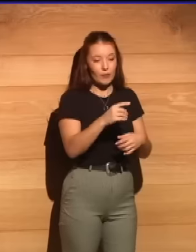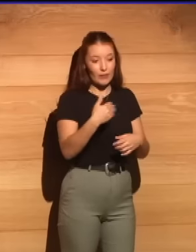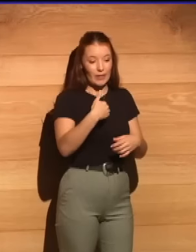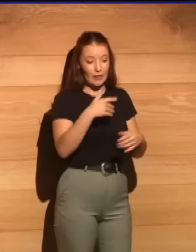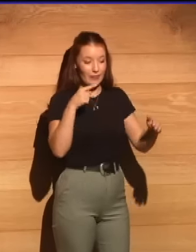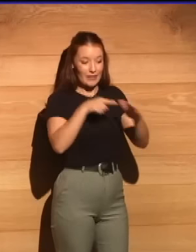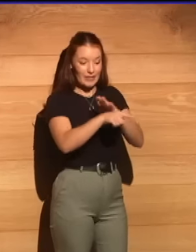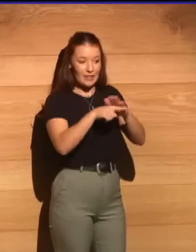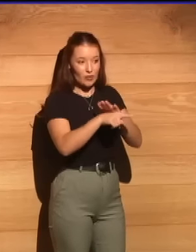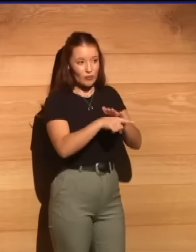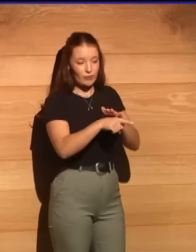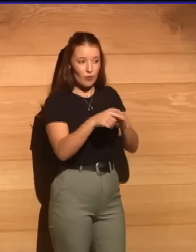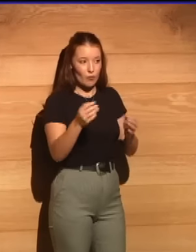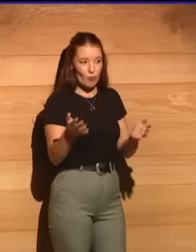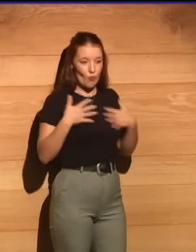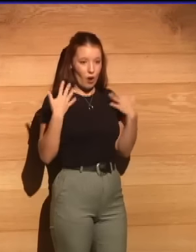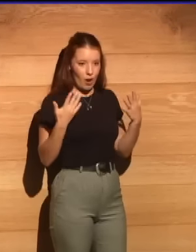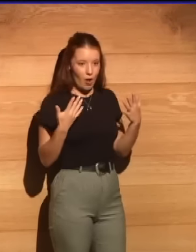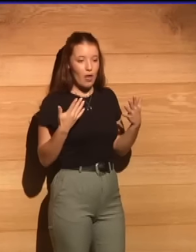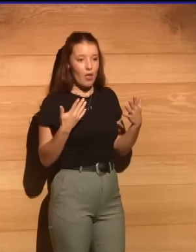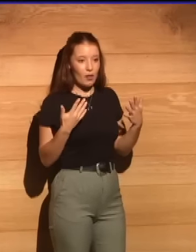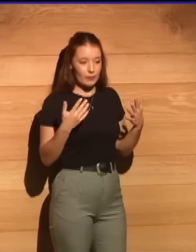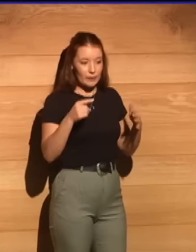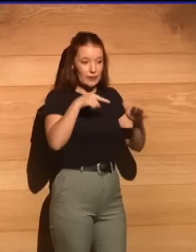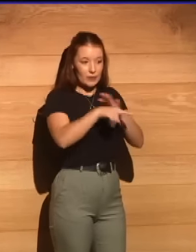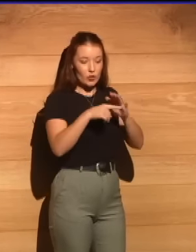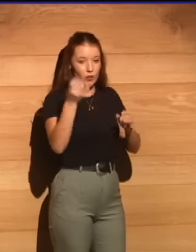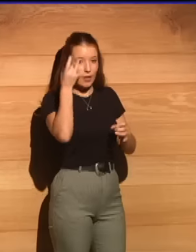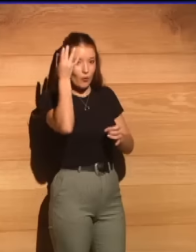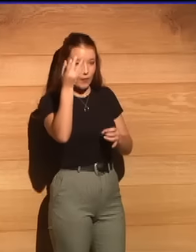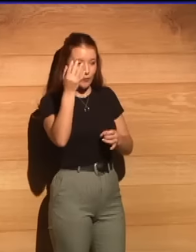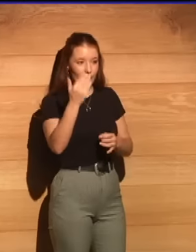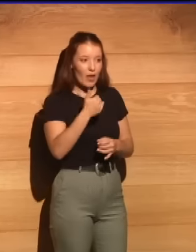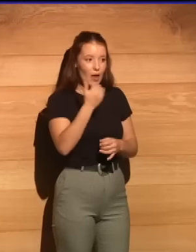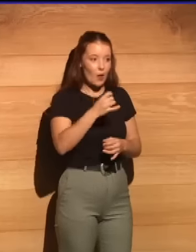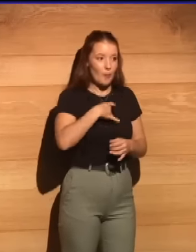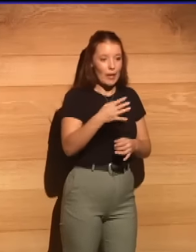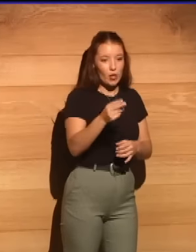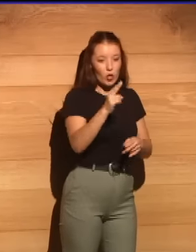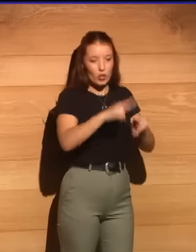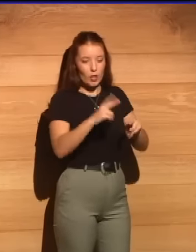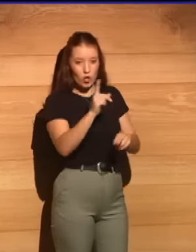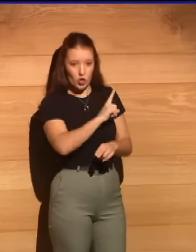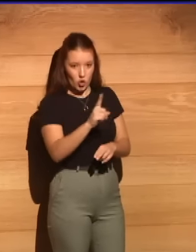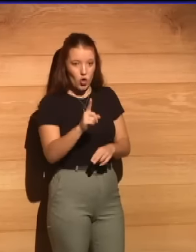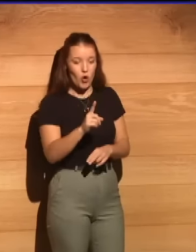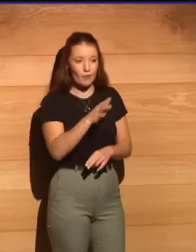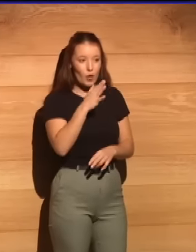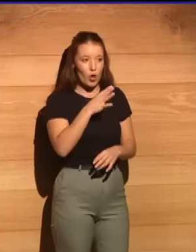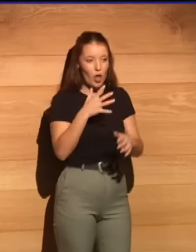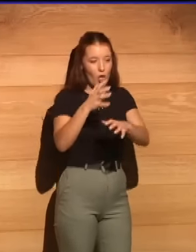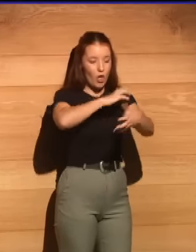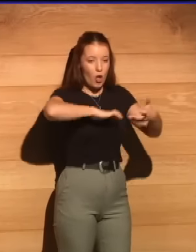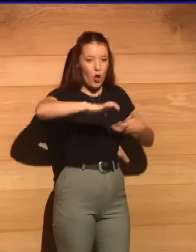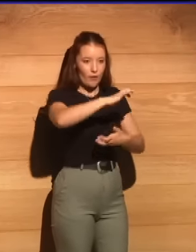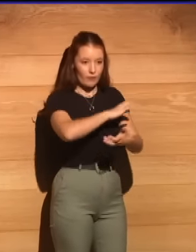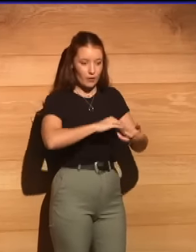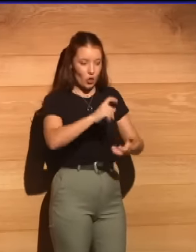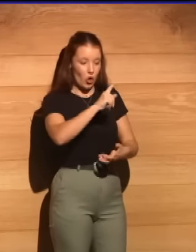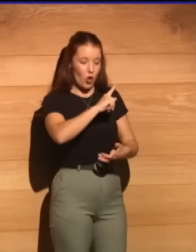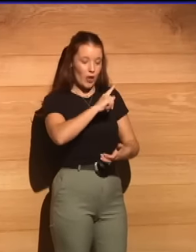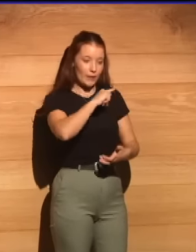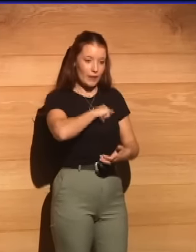de la innovación, el trade-off, es decir, cuando algo no es blanco o no negro, sino porque está en un conflicto ético, en un conflicto de